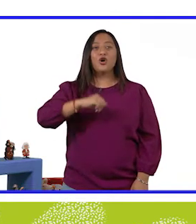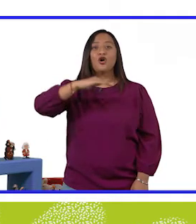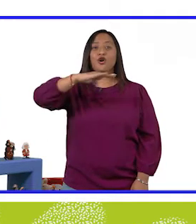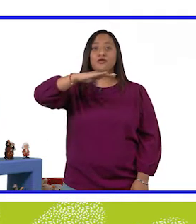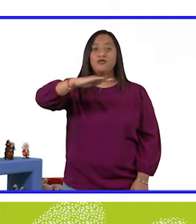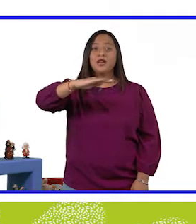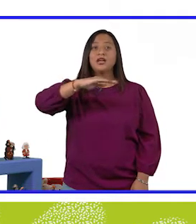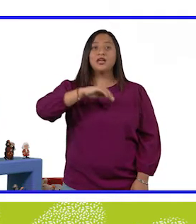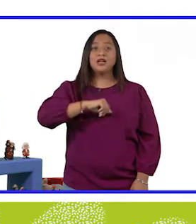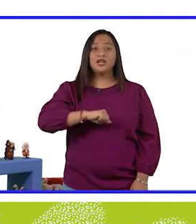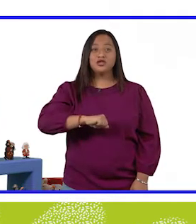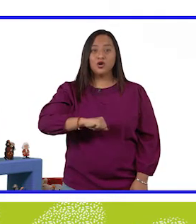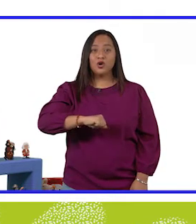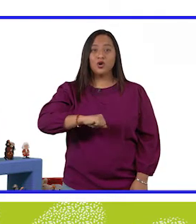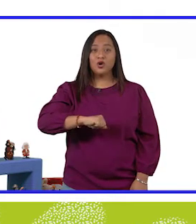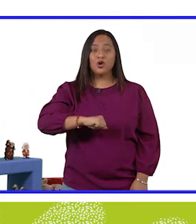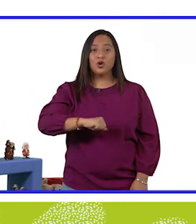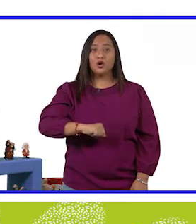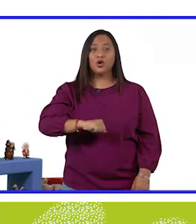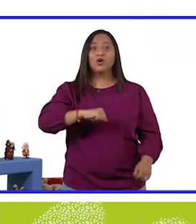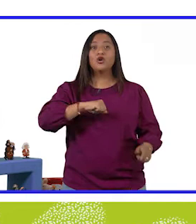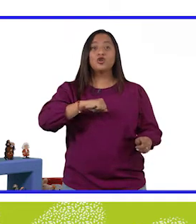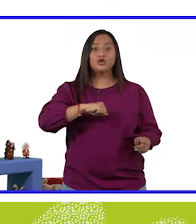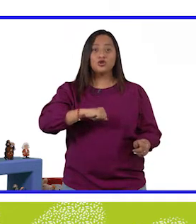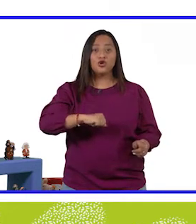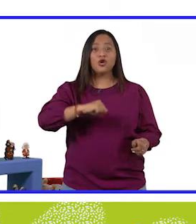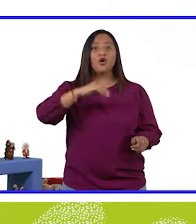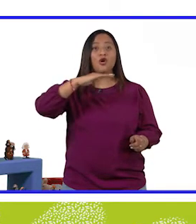Yo fi yo.